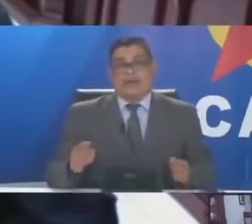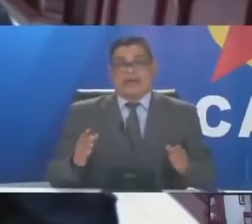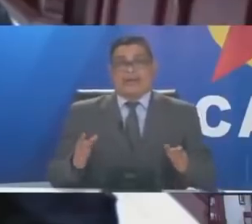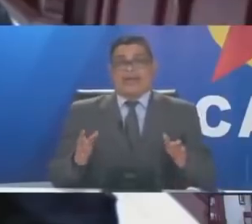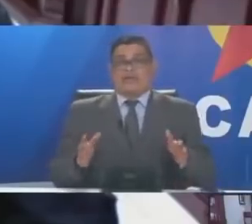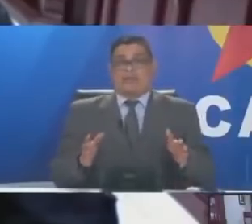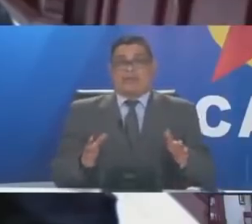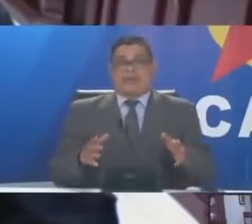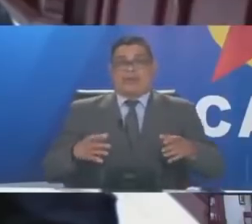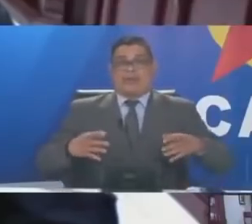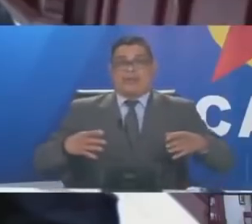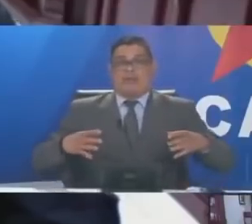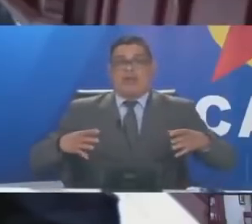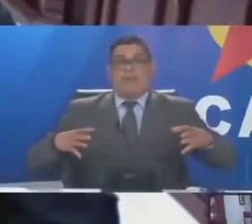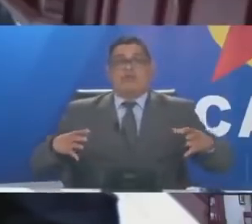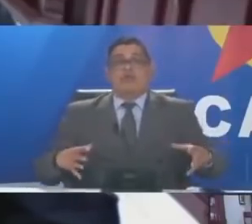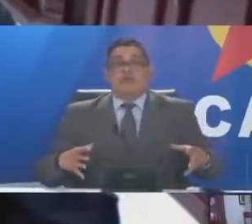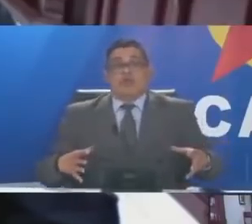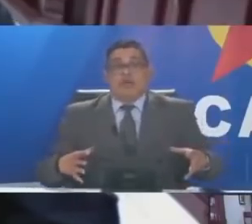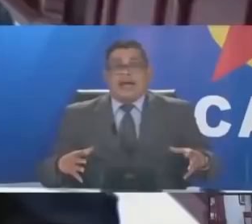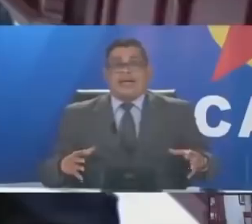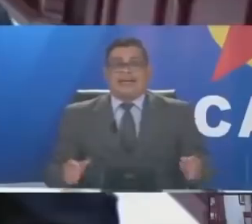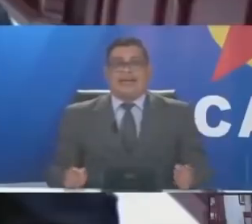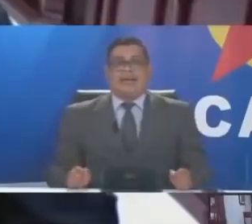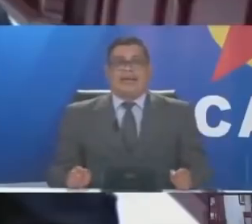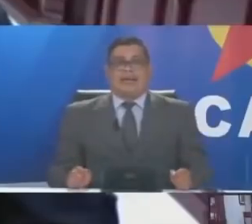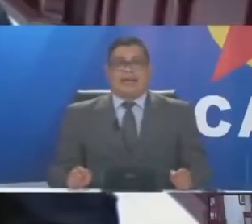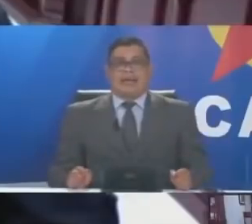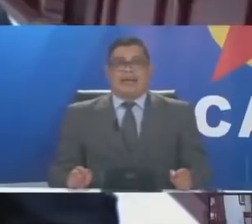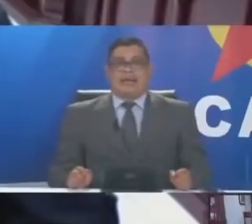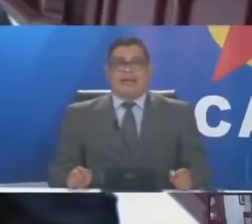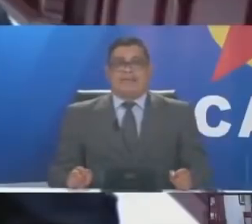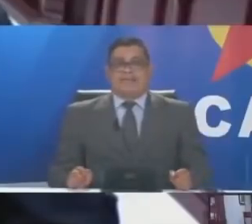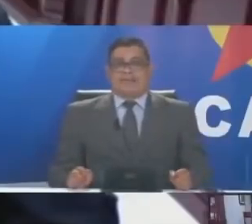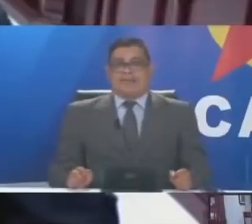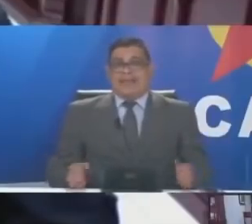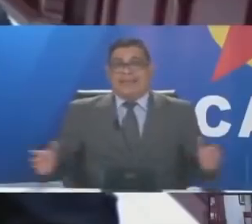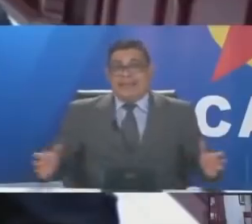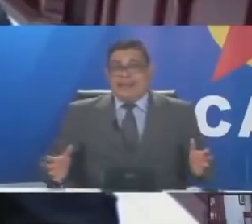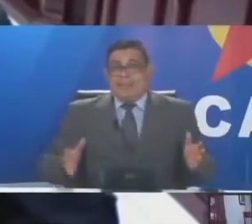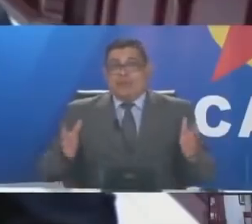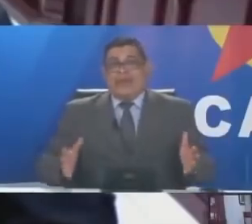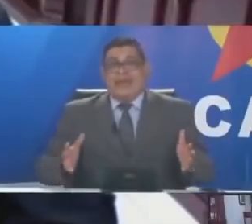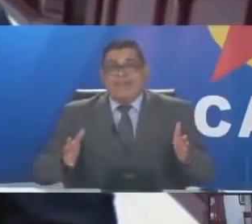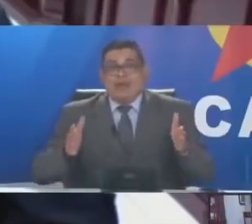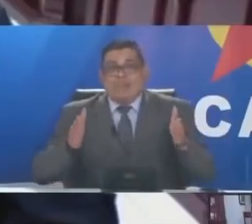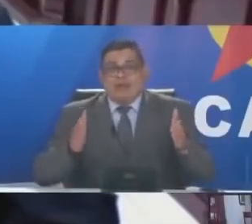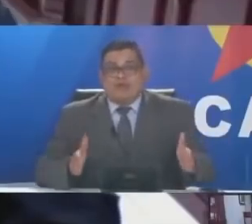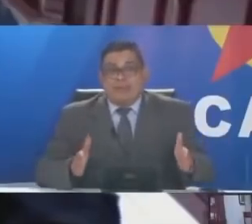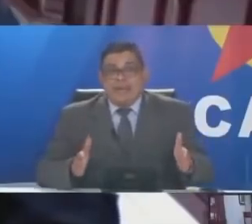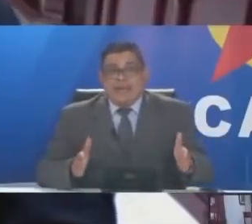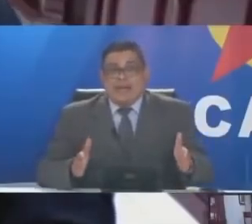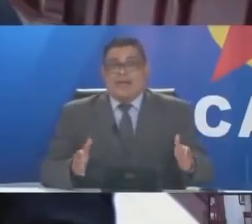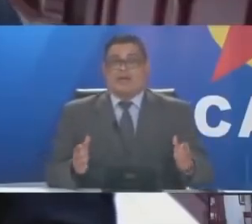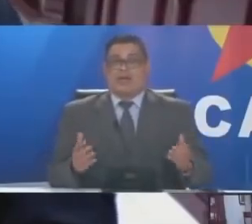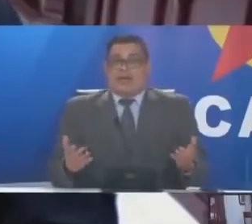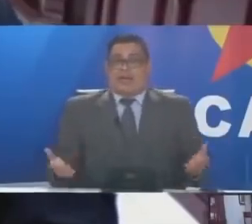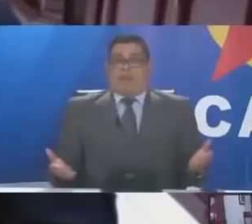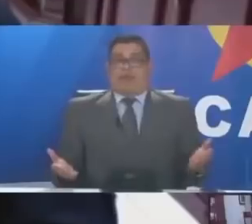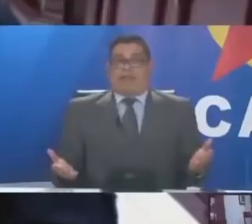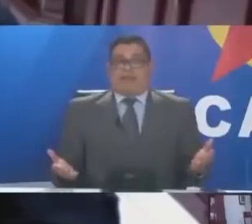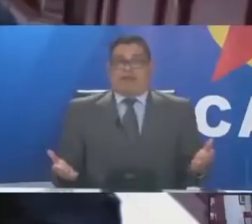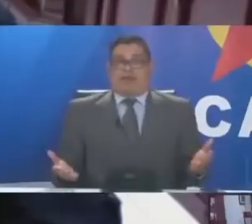a su hogar y esto puede tener una explosión social de delinquir en busca del alimento para su familia